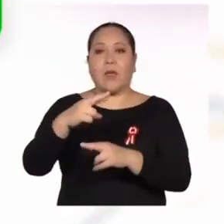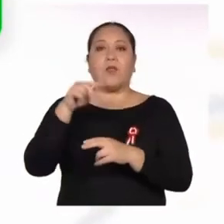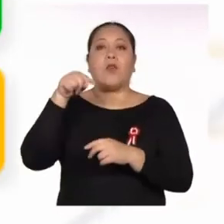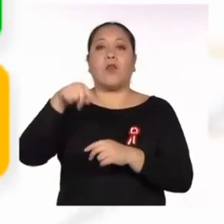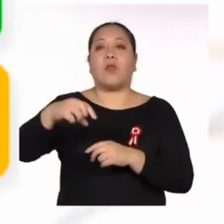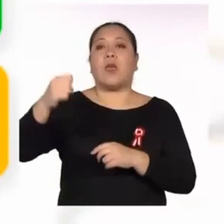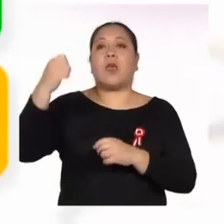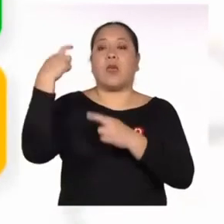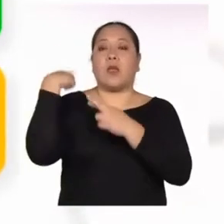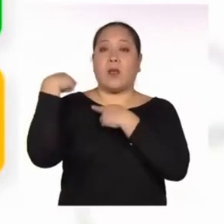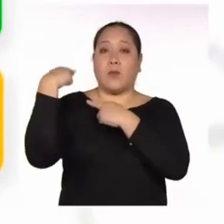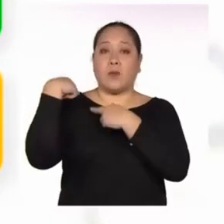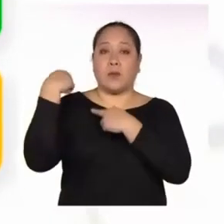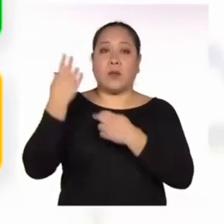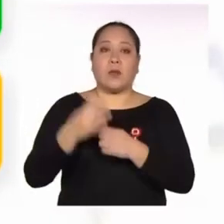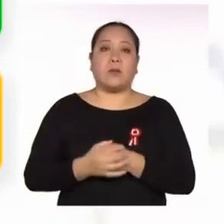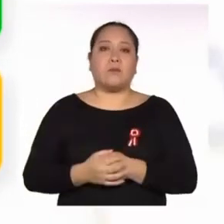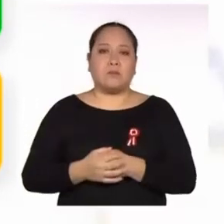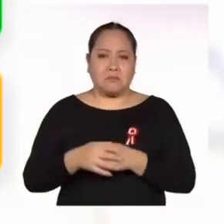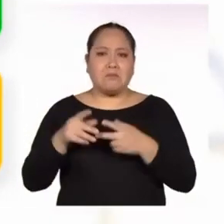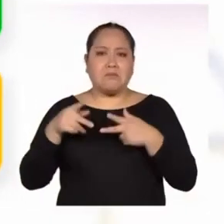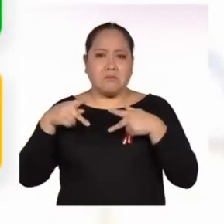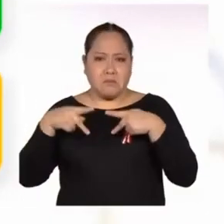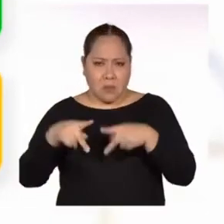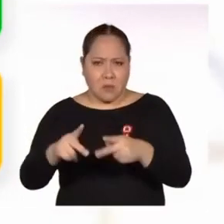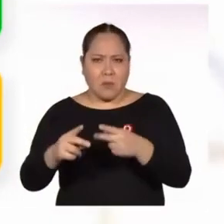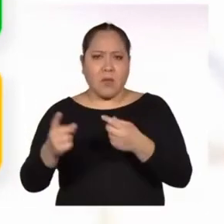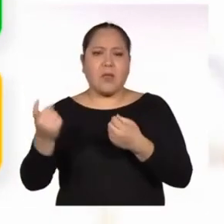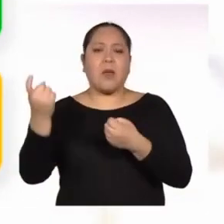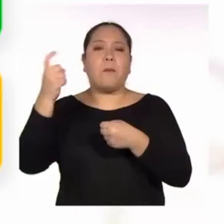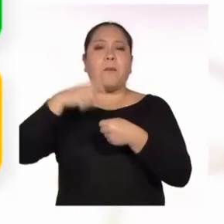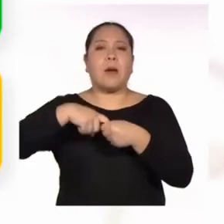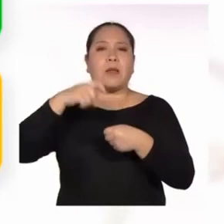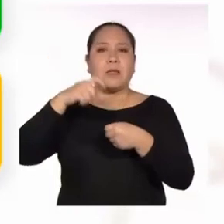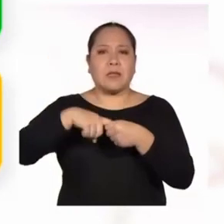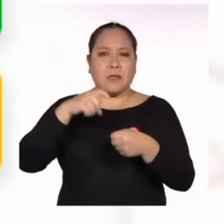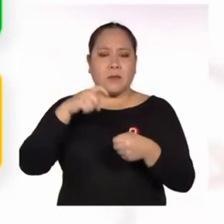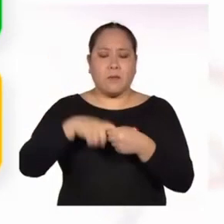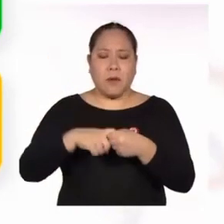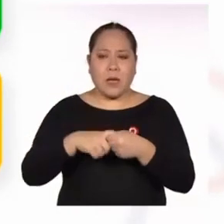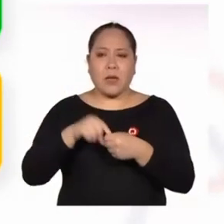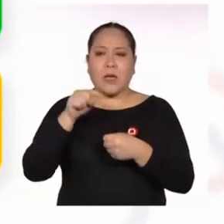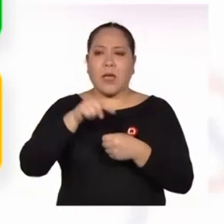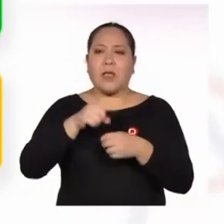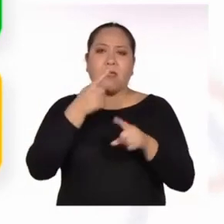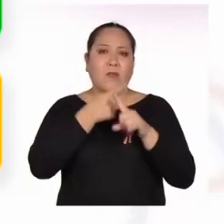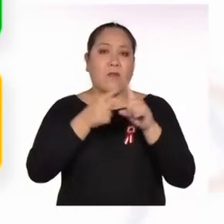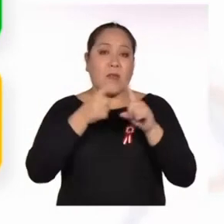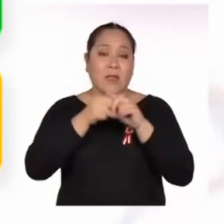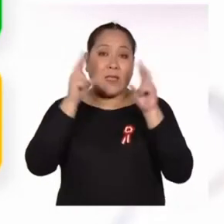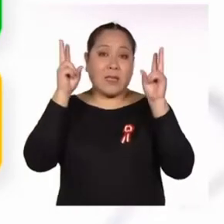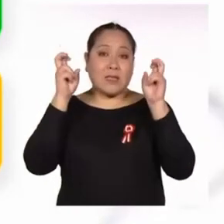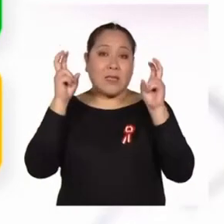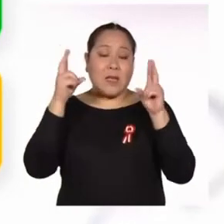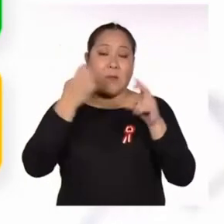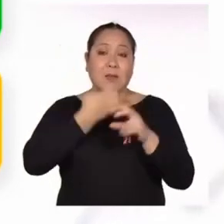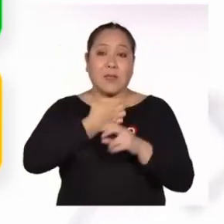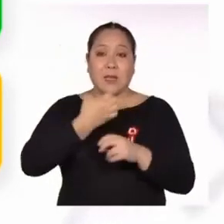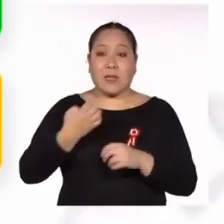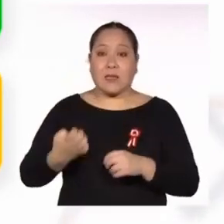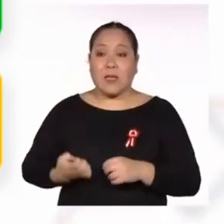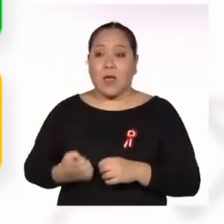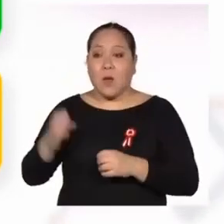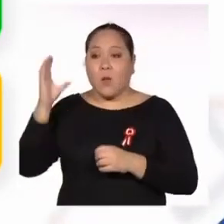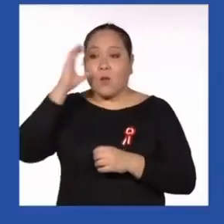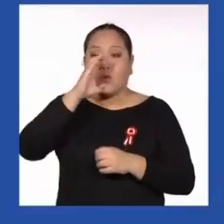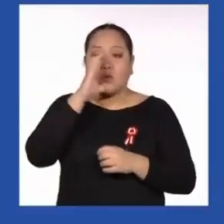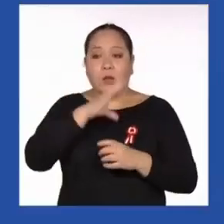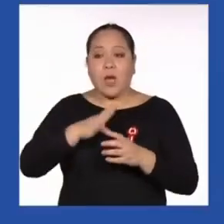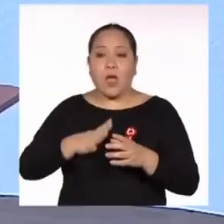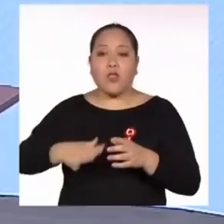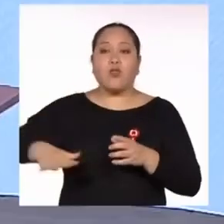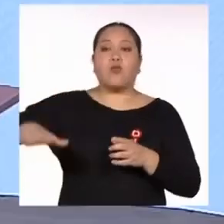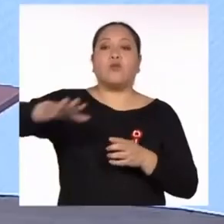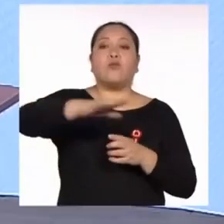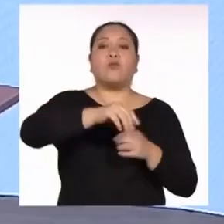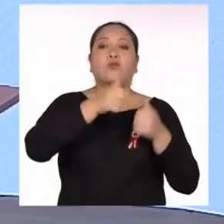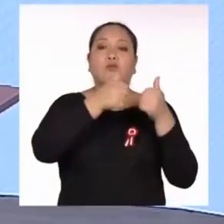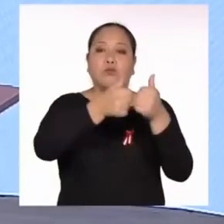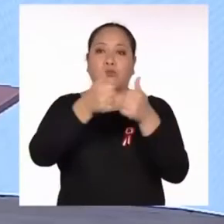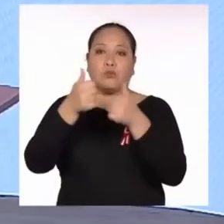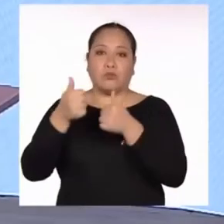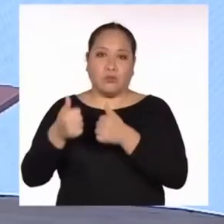permite participar activamente en los asuntos públicos buscando el bien común